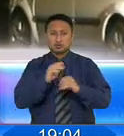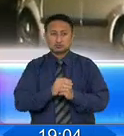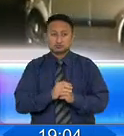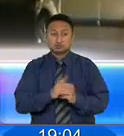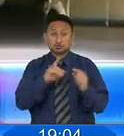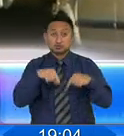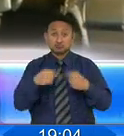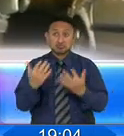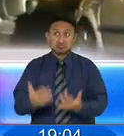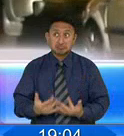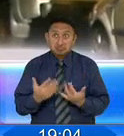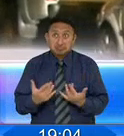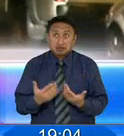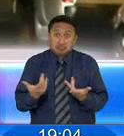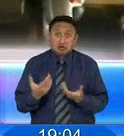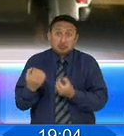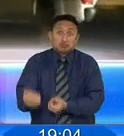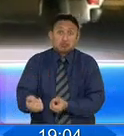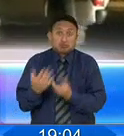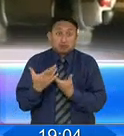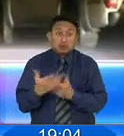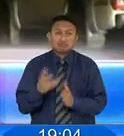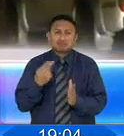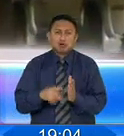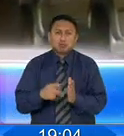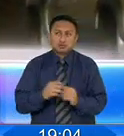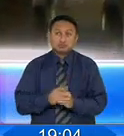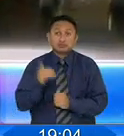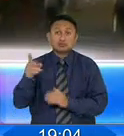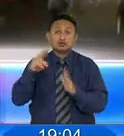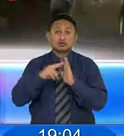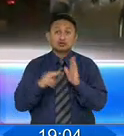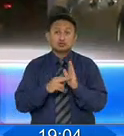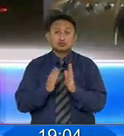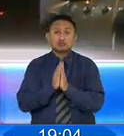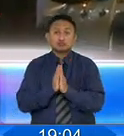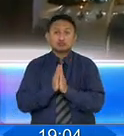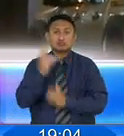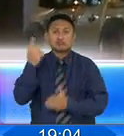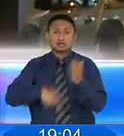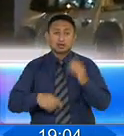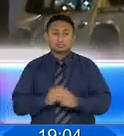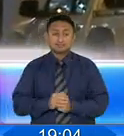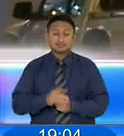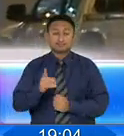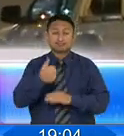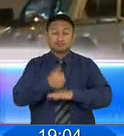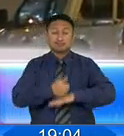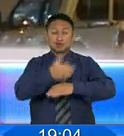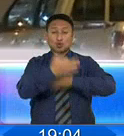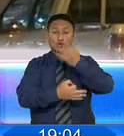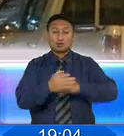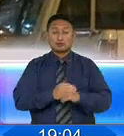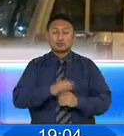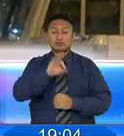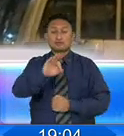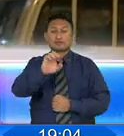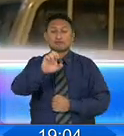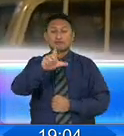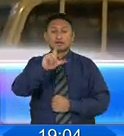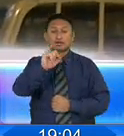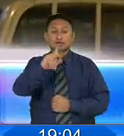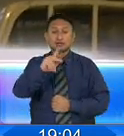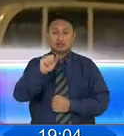esperando para conocer, para saber cuáles serán las medidas que solicitará la fiscal al juez Felipe Córdoba, que está encargado de